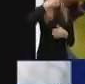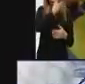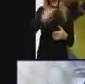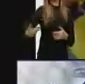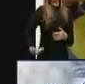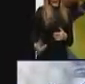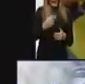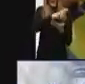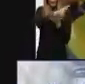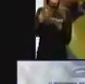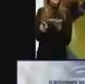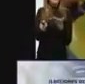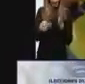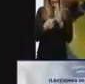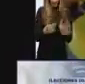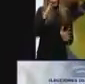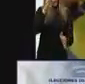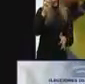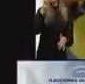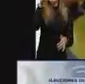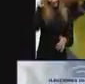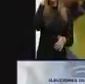República, Bernardo Arévalo, quien con un